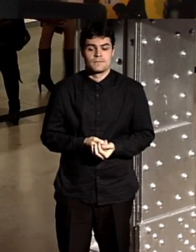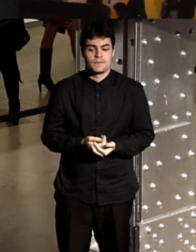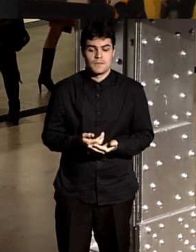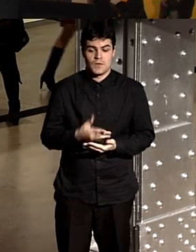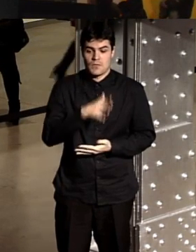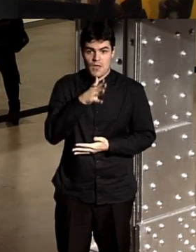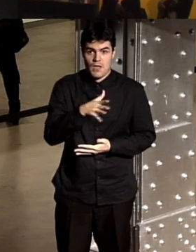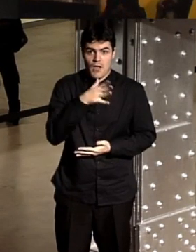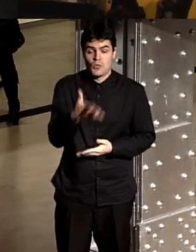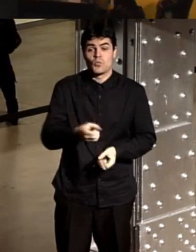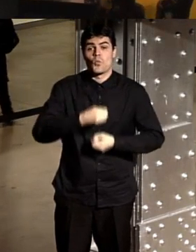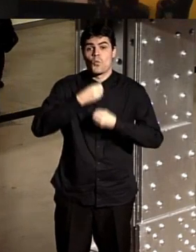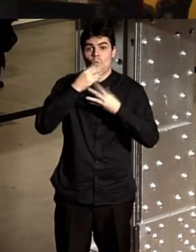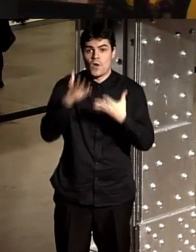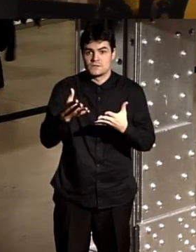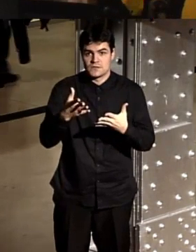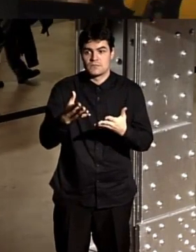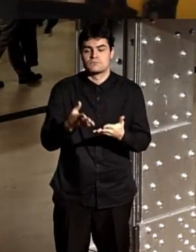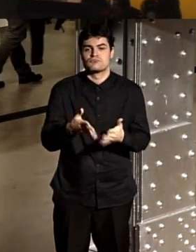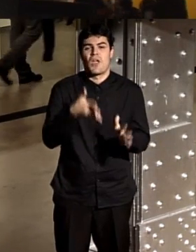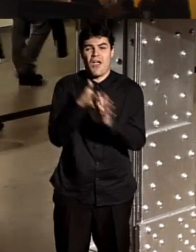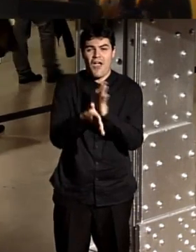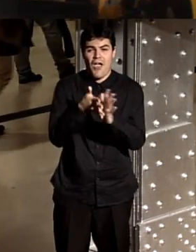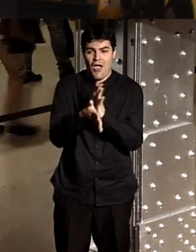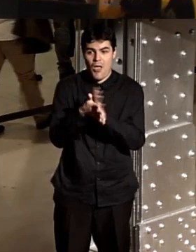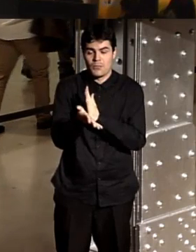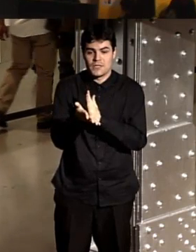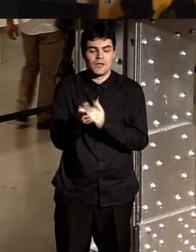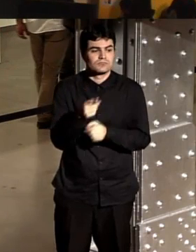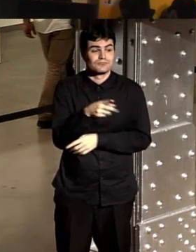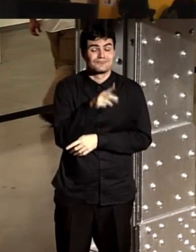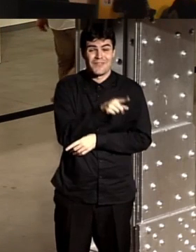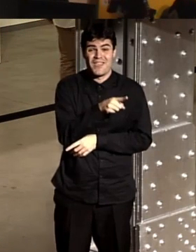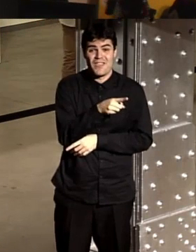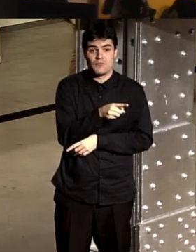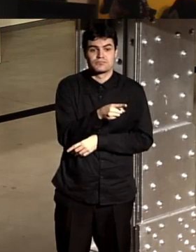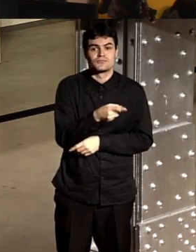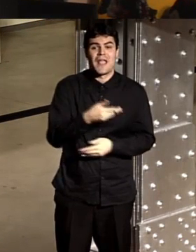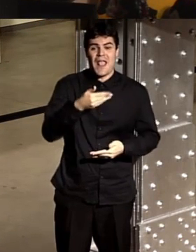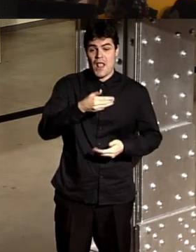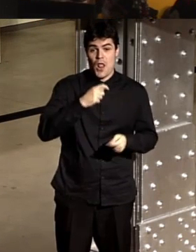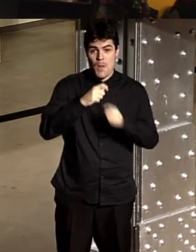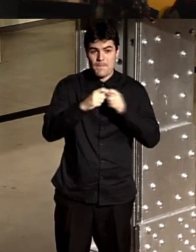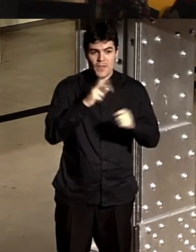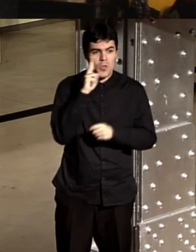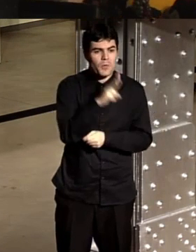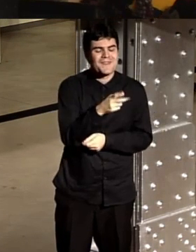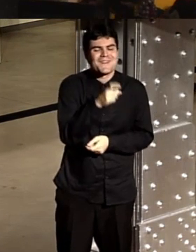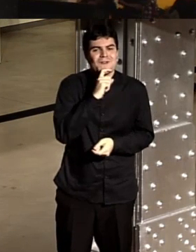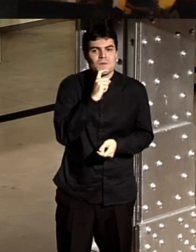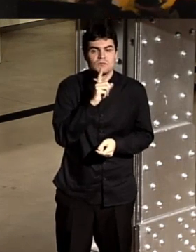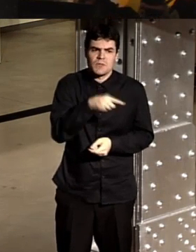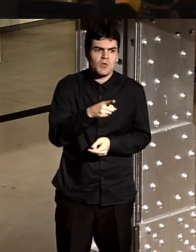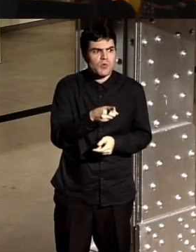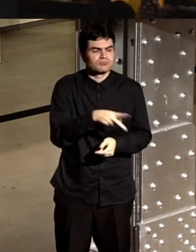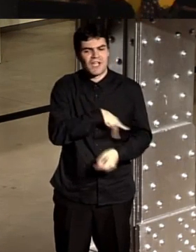y relata y demuestra cómo ella concibe el periodismo y cómo en realidad yo creo que deberíamos concebir todos el periodismo,